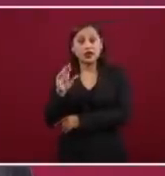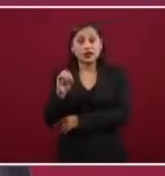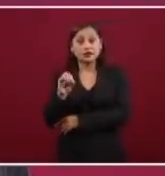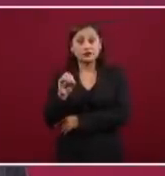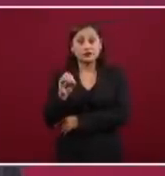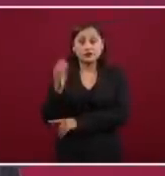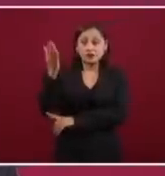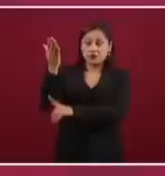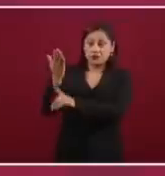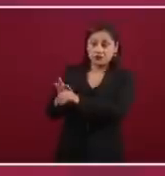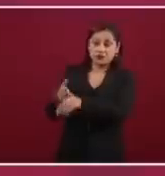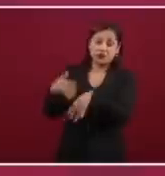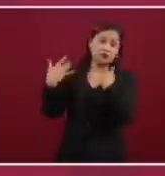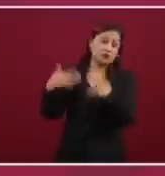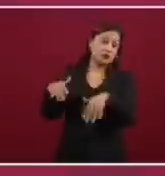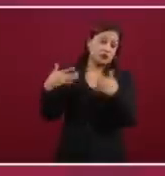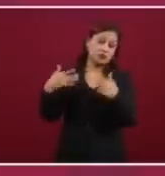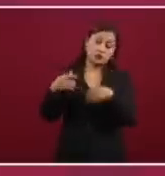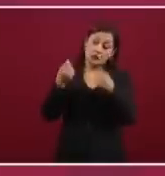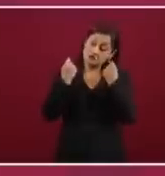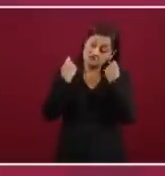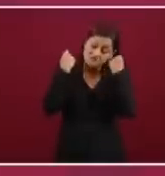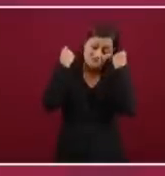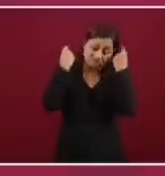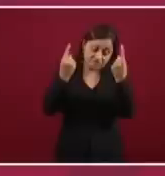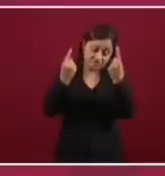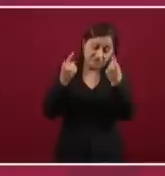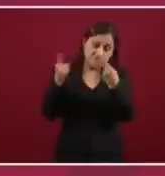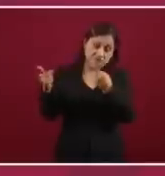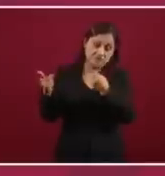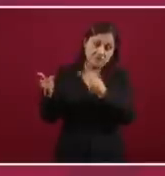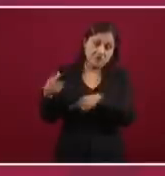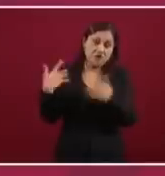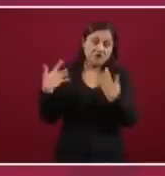Ejemplar la señora, muy merecido